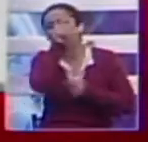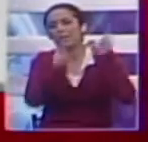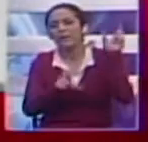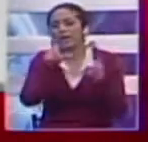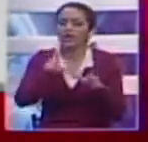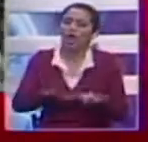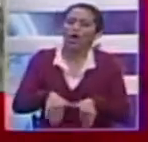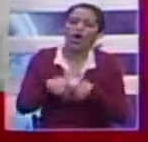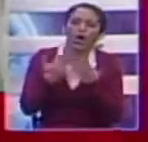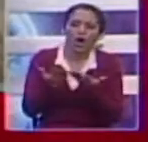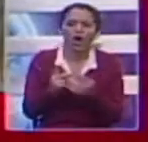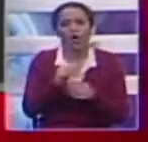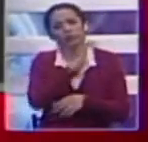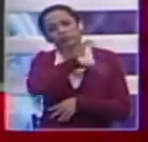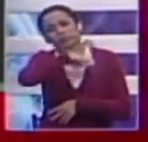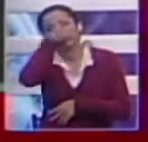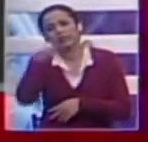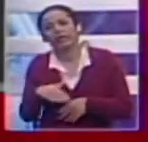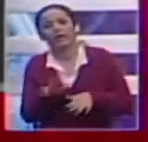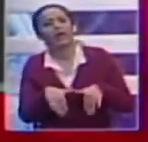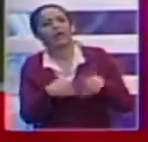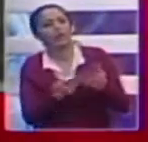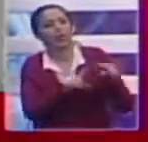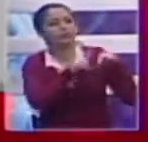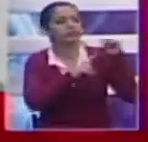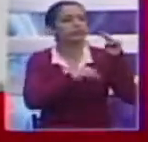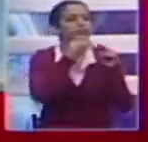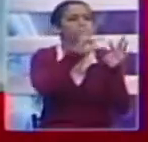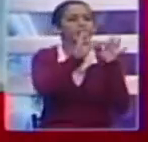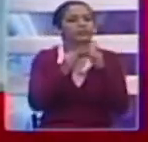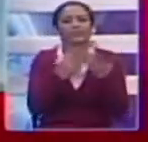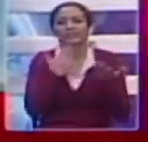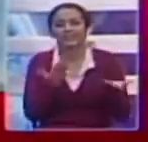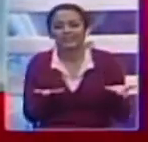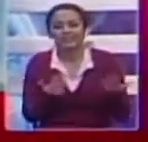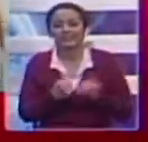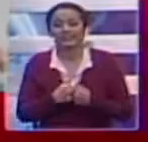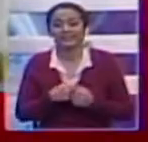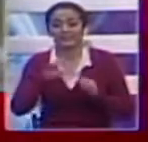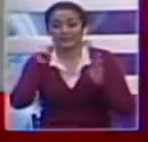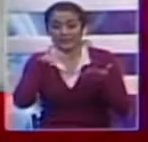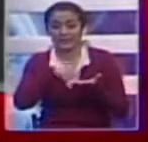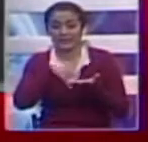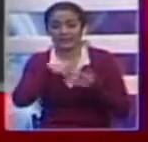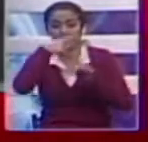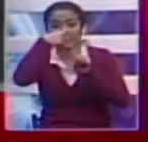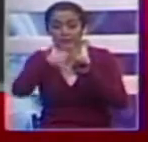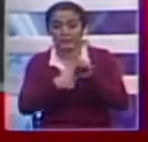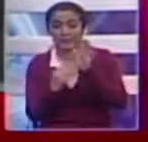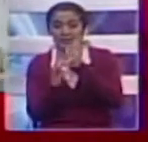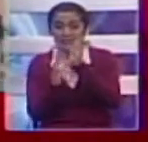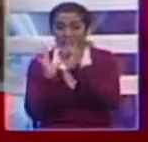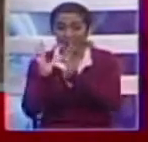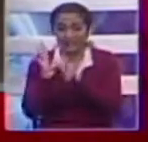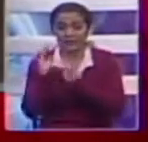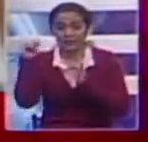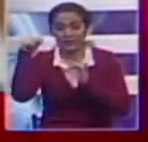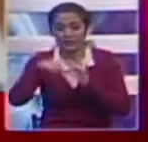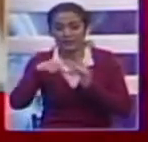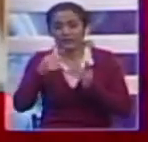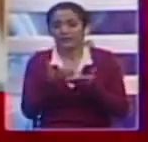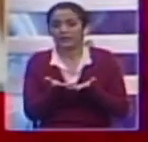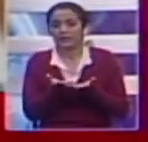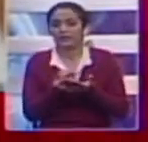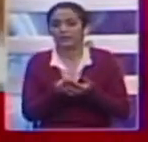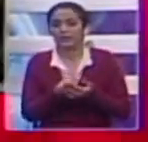reconstrucción. Qué sí, lindo. En el mes de abril, pues, como conocemos, es el mes Que se cumple el año, ¿no? Exactamente. Uh-huh. Y